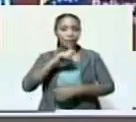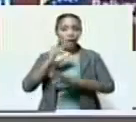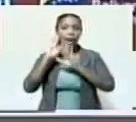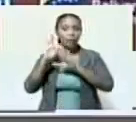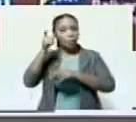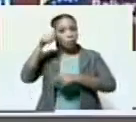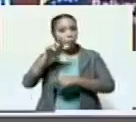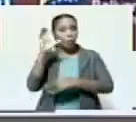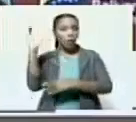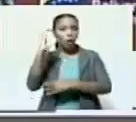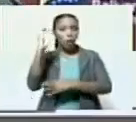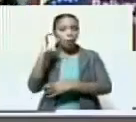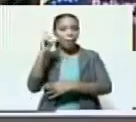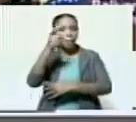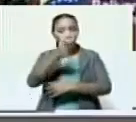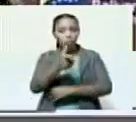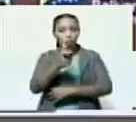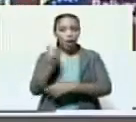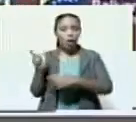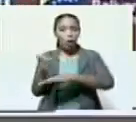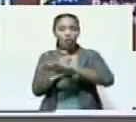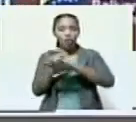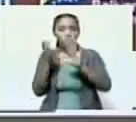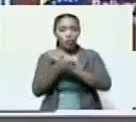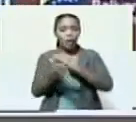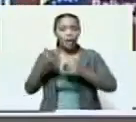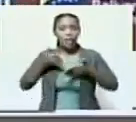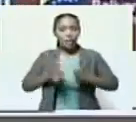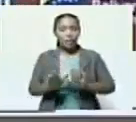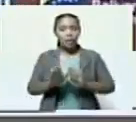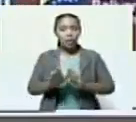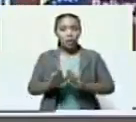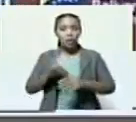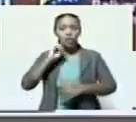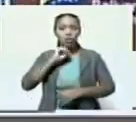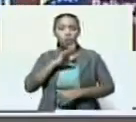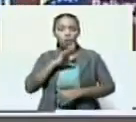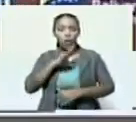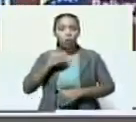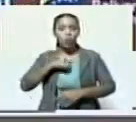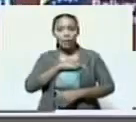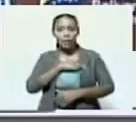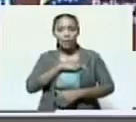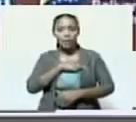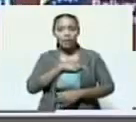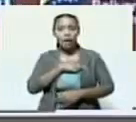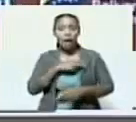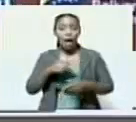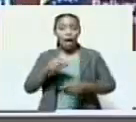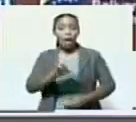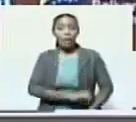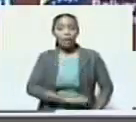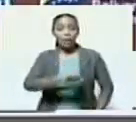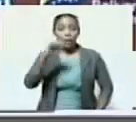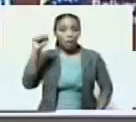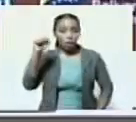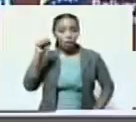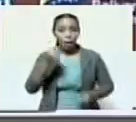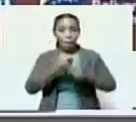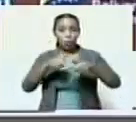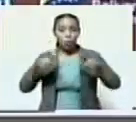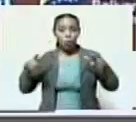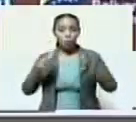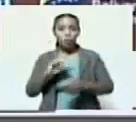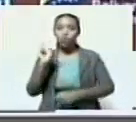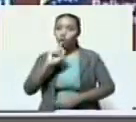pueblo de Colombia, que ha nacido de la misma historia nuestra, emancipadora, libertadora, libertaria, no